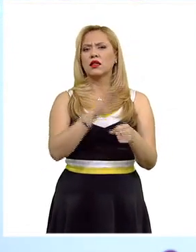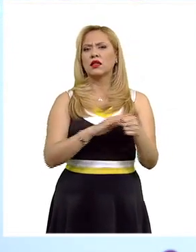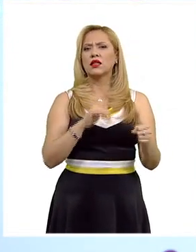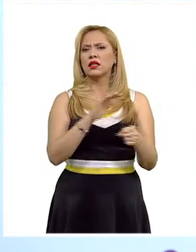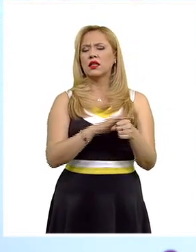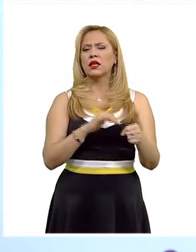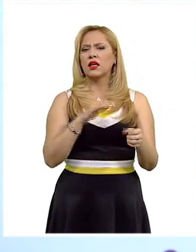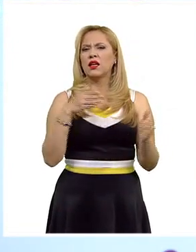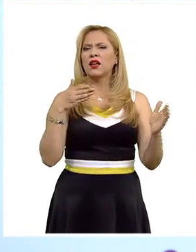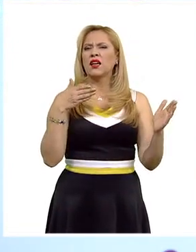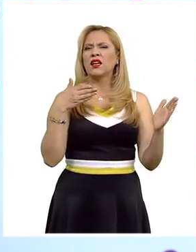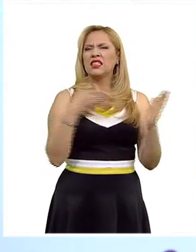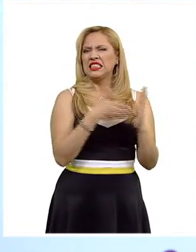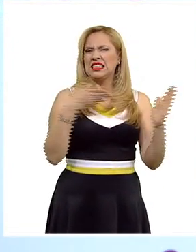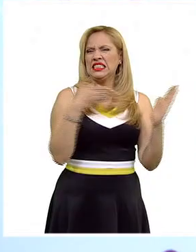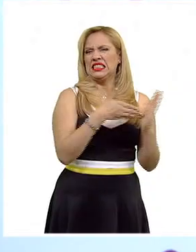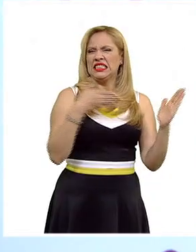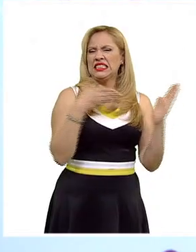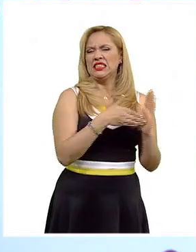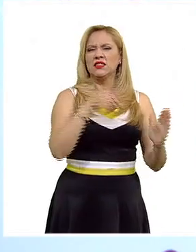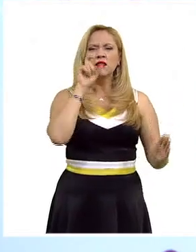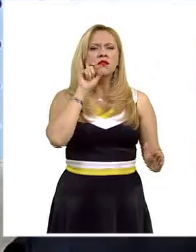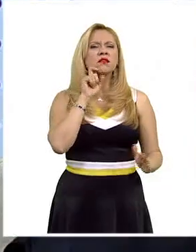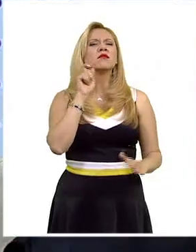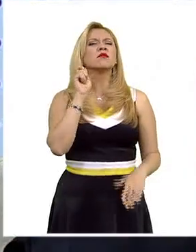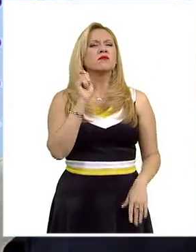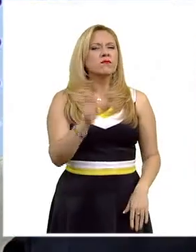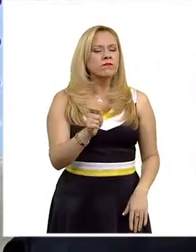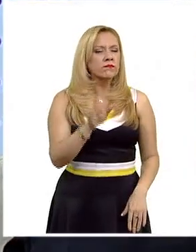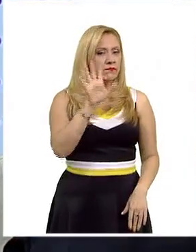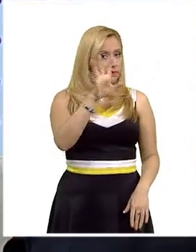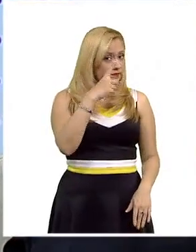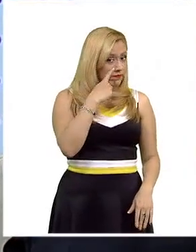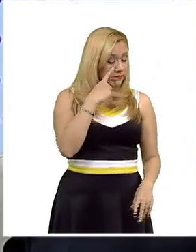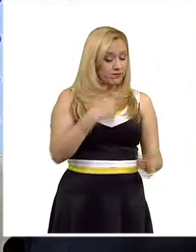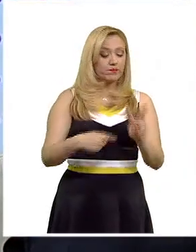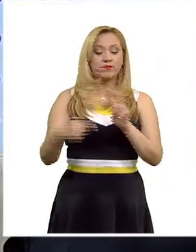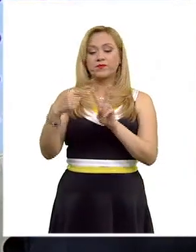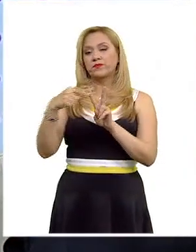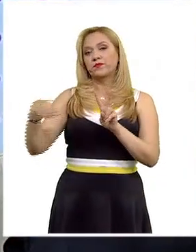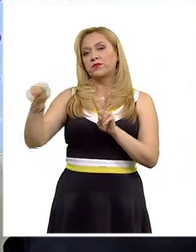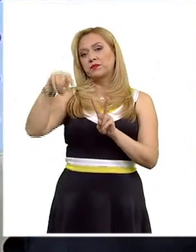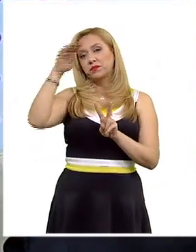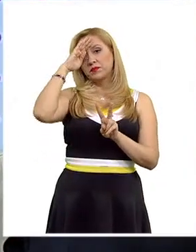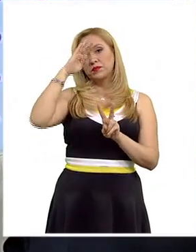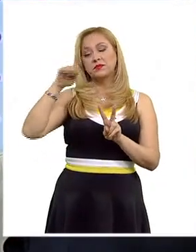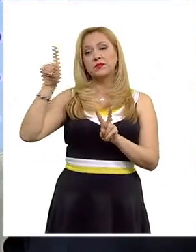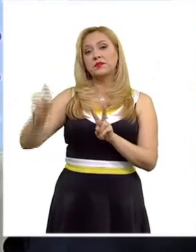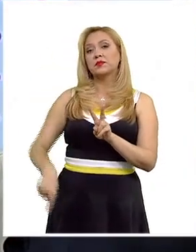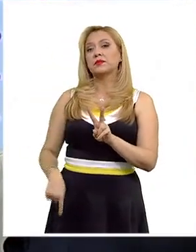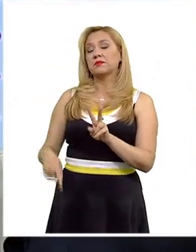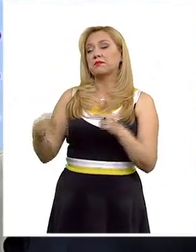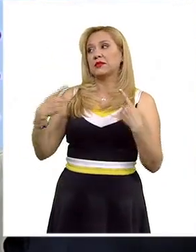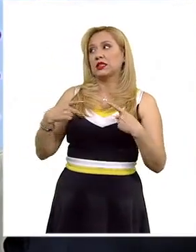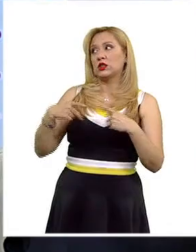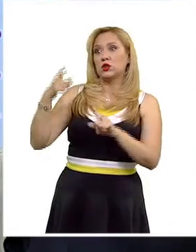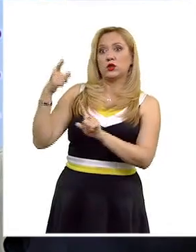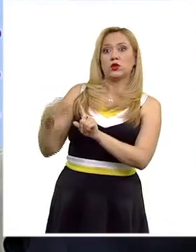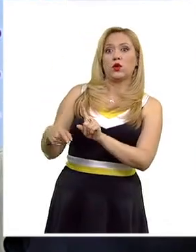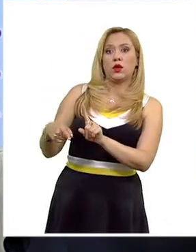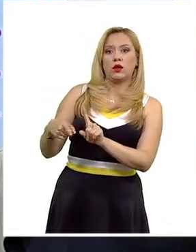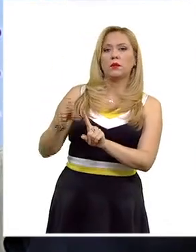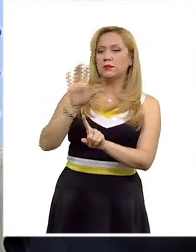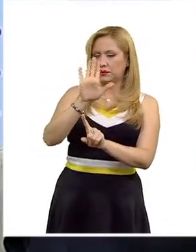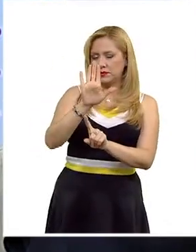a cabo de dos maneras, que es muy importante porque regularmente se piensa en la víctima concreta y no se habla